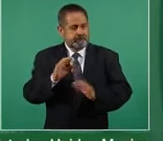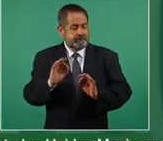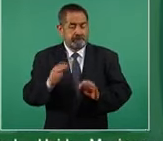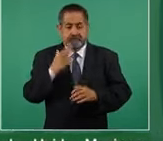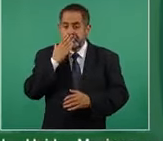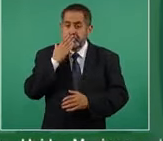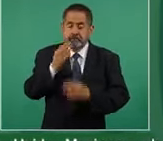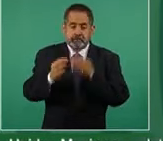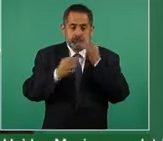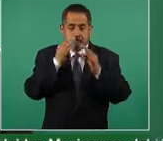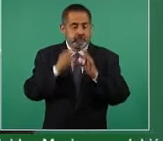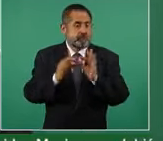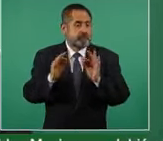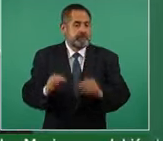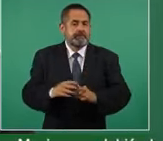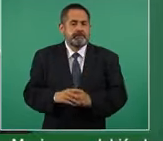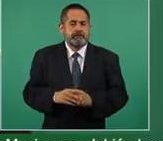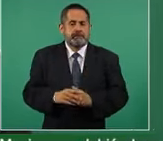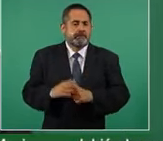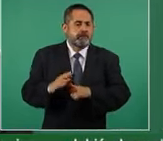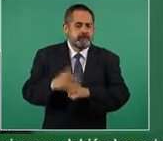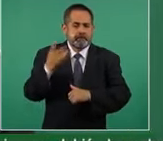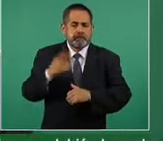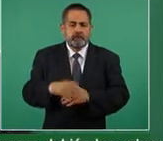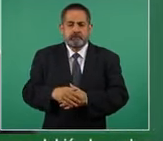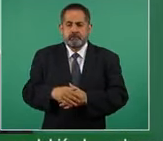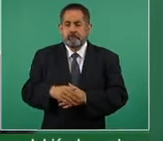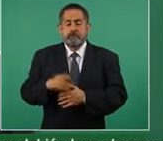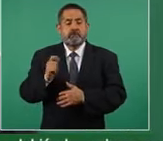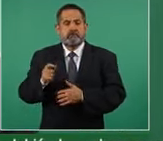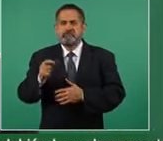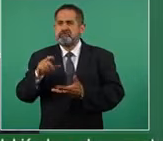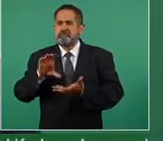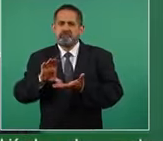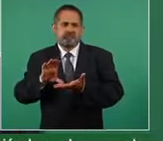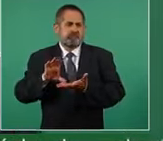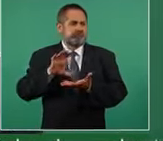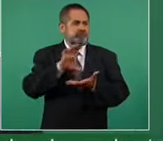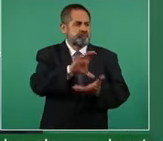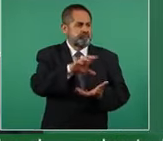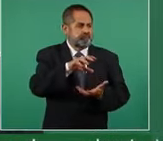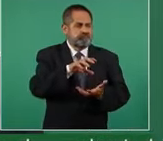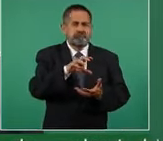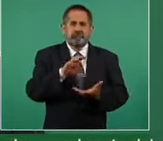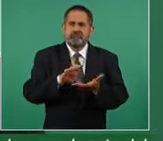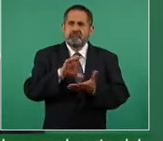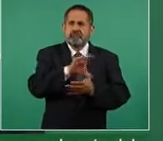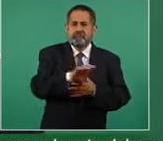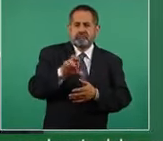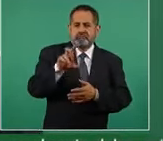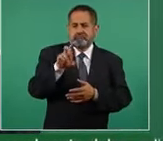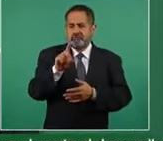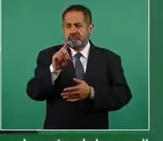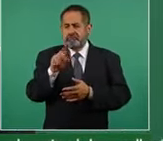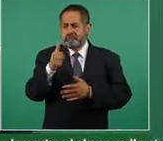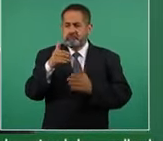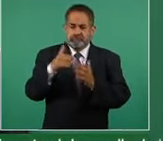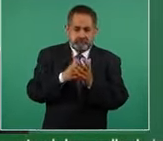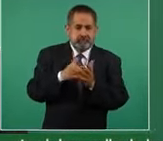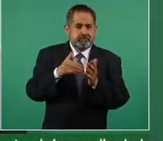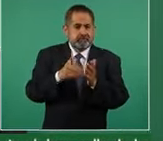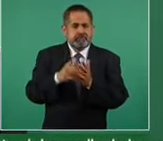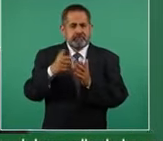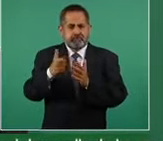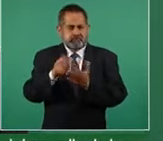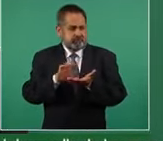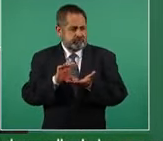porque se trata de una inversión de alrededor de 36 mil millones de pesos